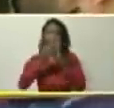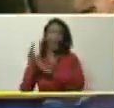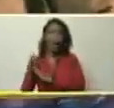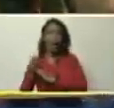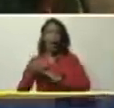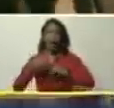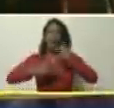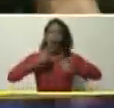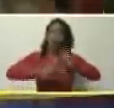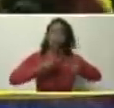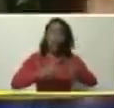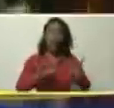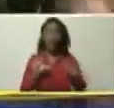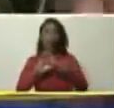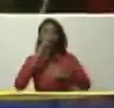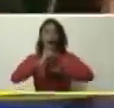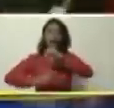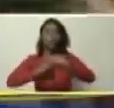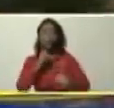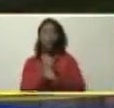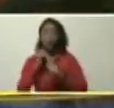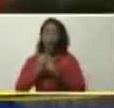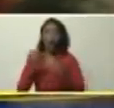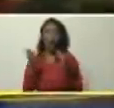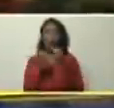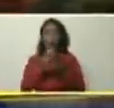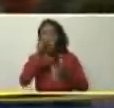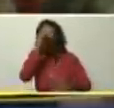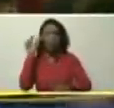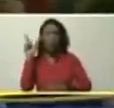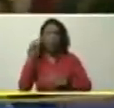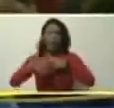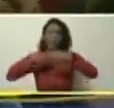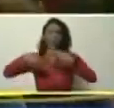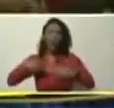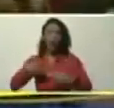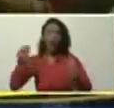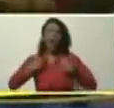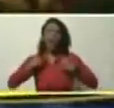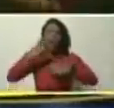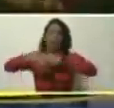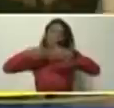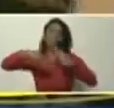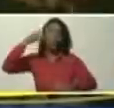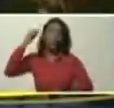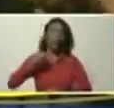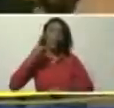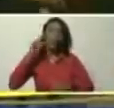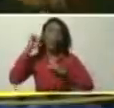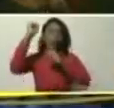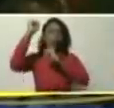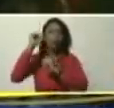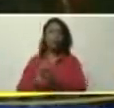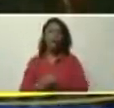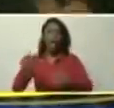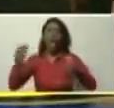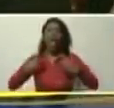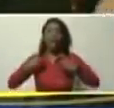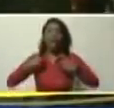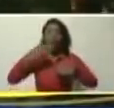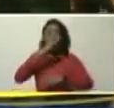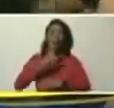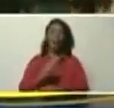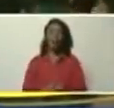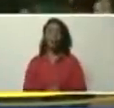los productores asociados, con los partidos de la revolución. ¡Que viva la revolución bolivariana! ¡Que viva